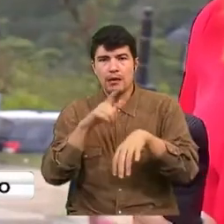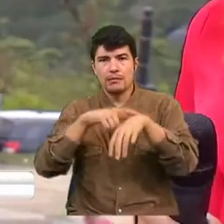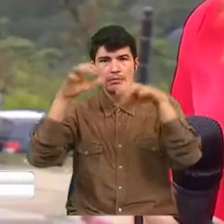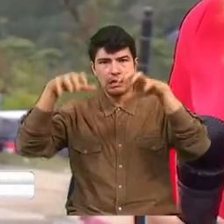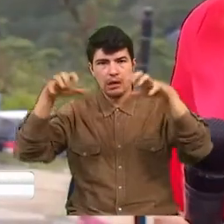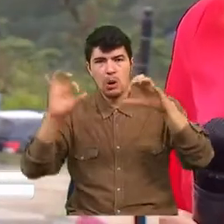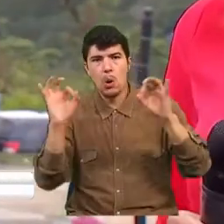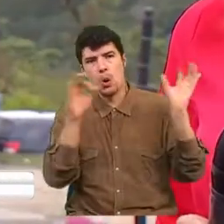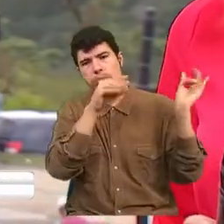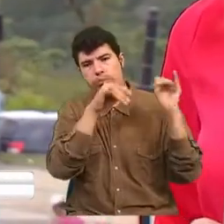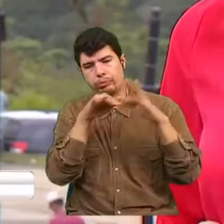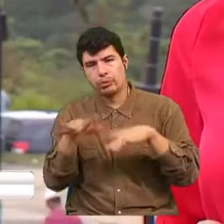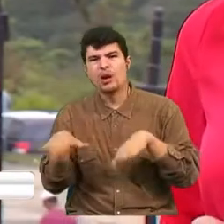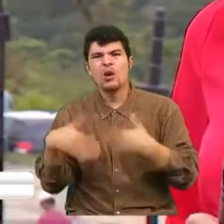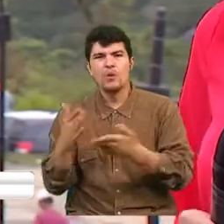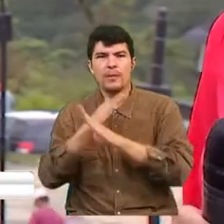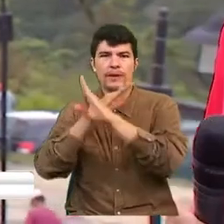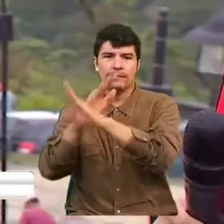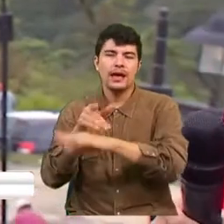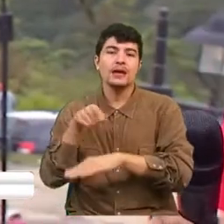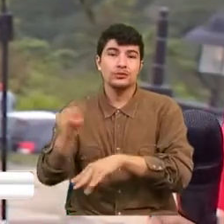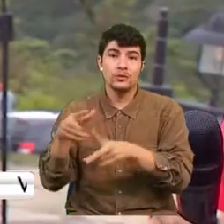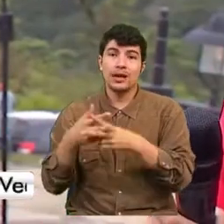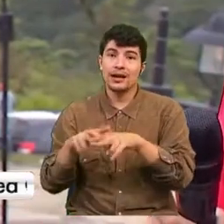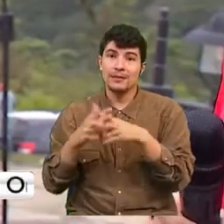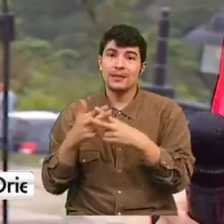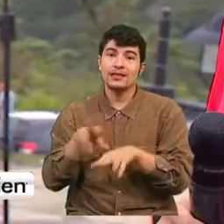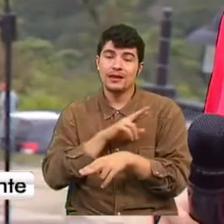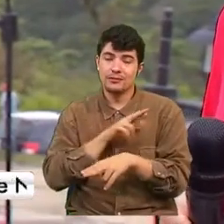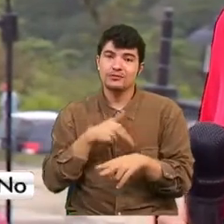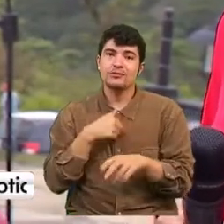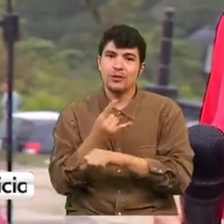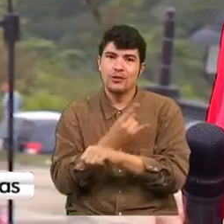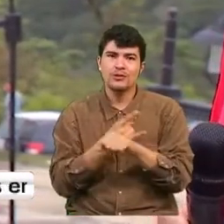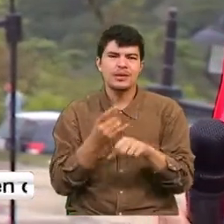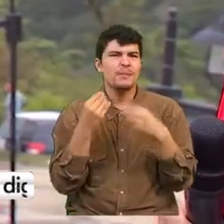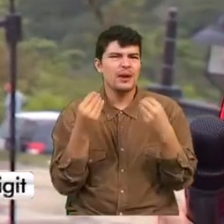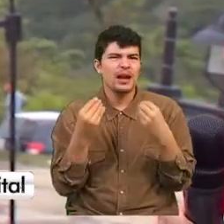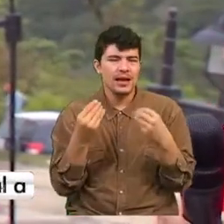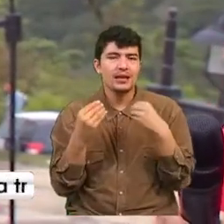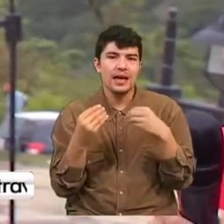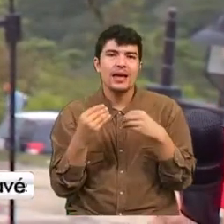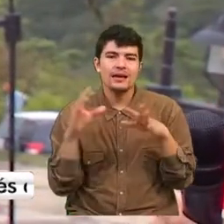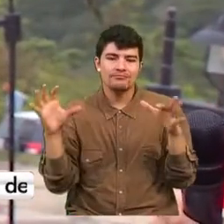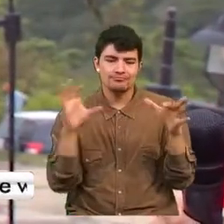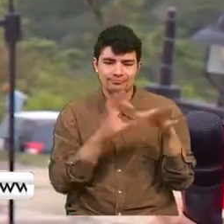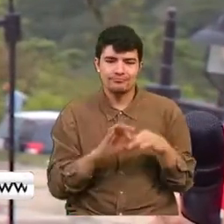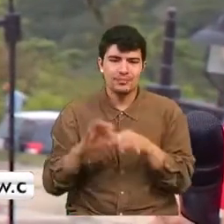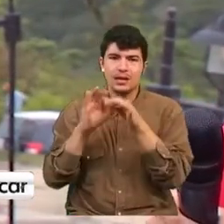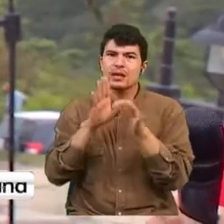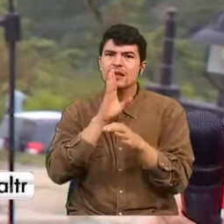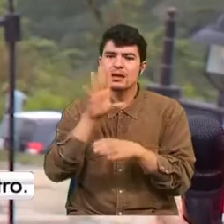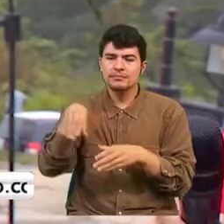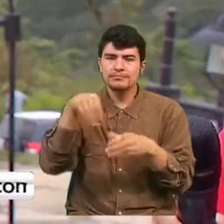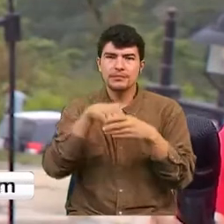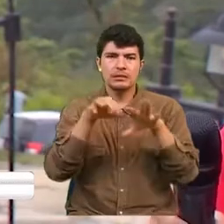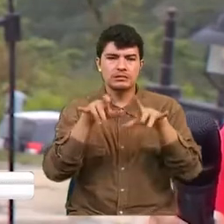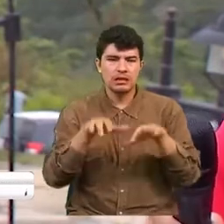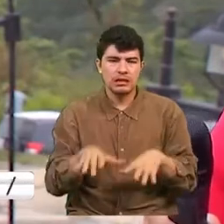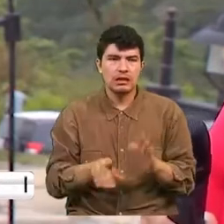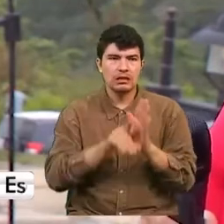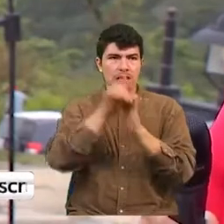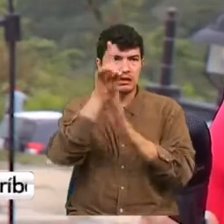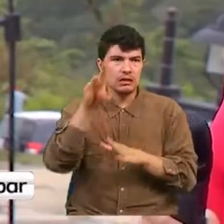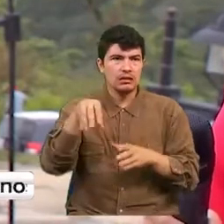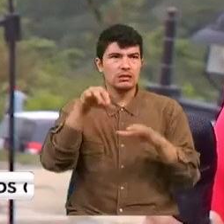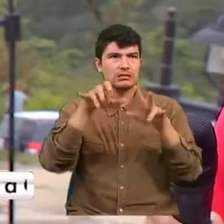haya un deslizamiento, cómo prevenir. Esa es una herramienta que utilizamos y a la vez nos sirve para estar conectado. ¿Quiénes están allí? Los secretarios de Desarrollo